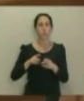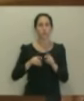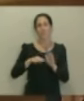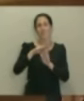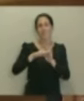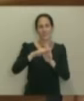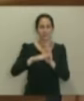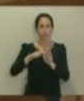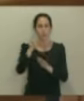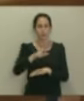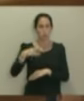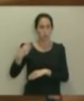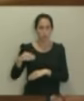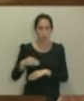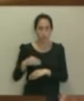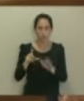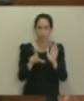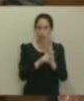otros son los que han decidido retirar la ley.